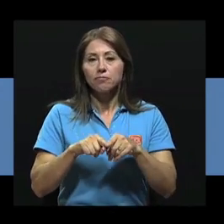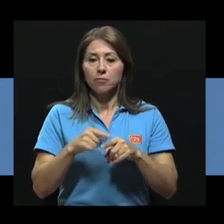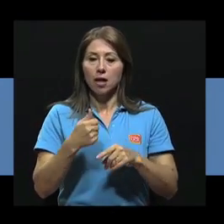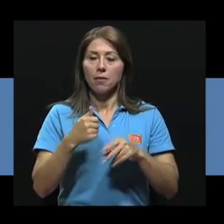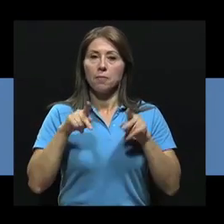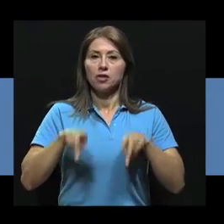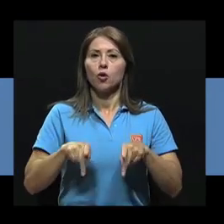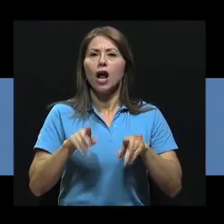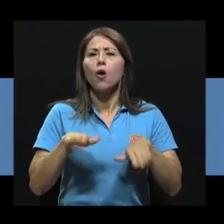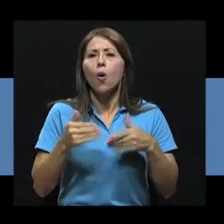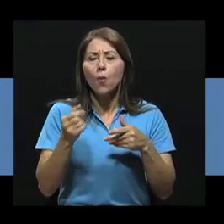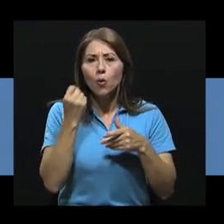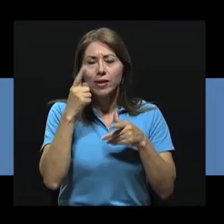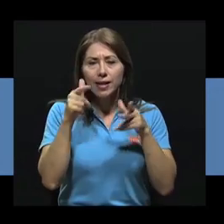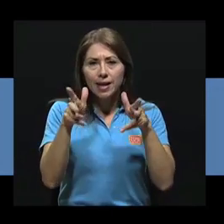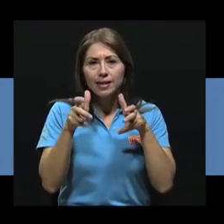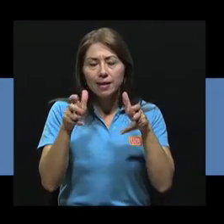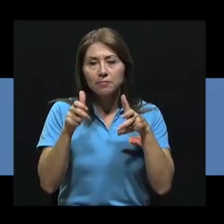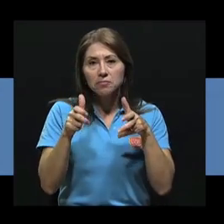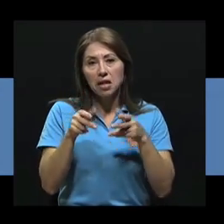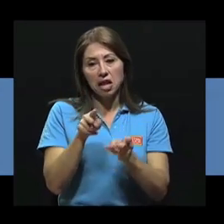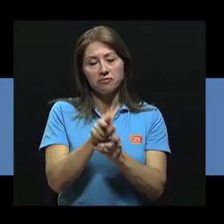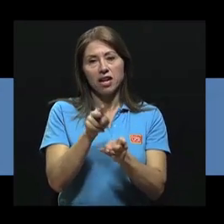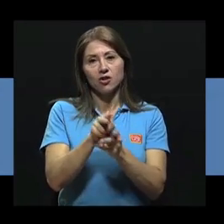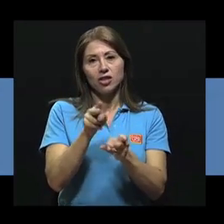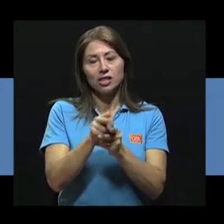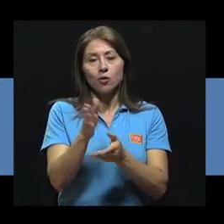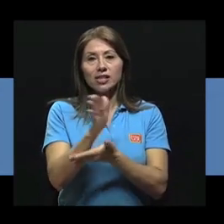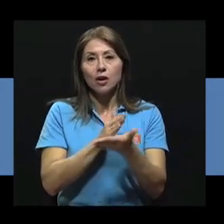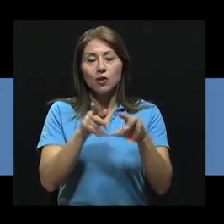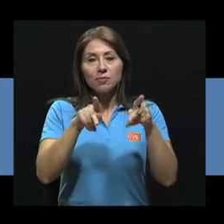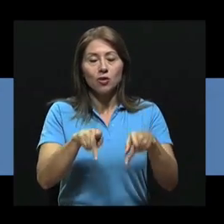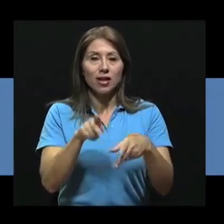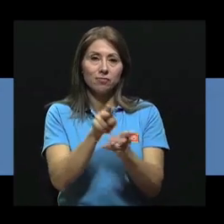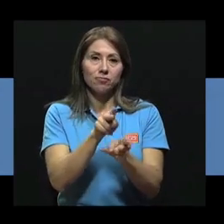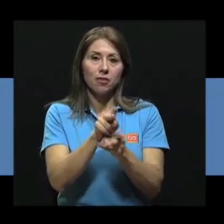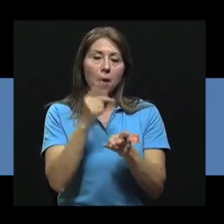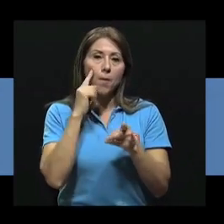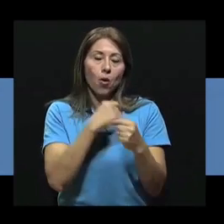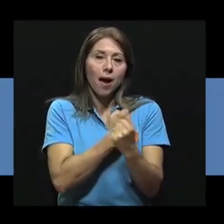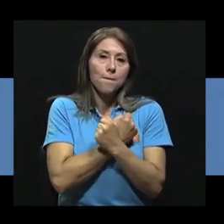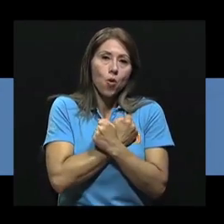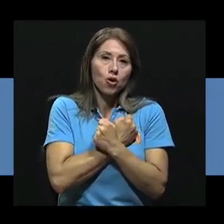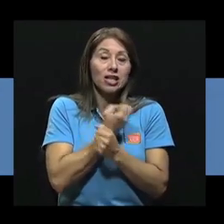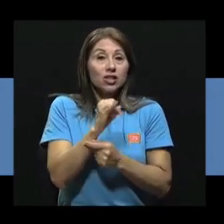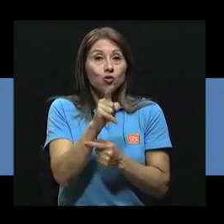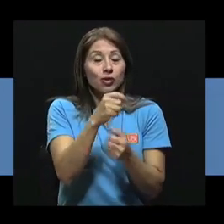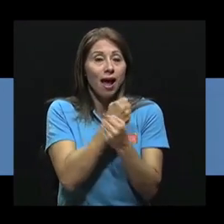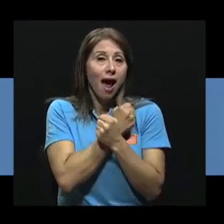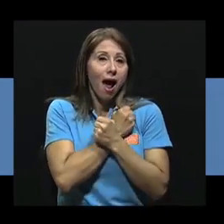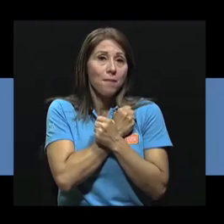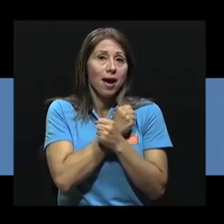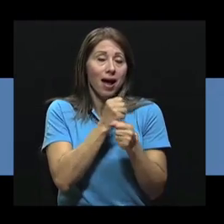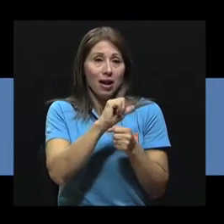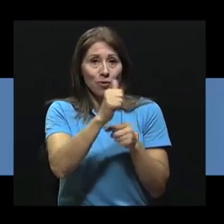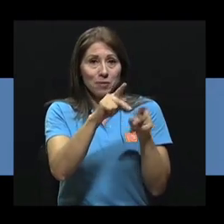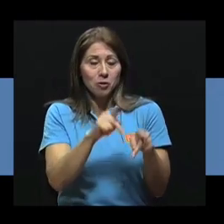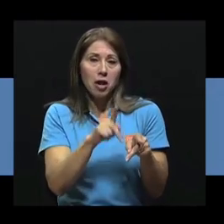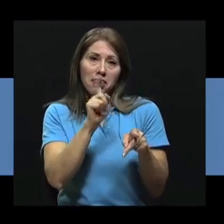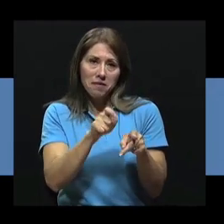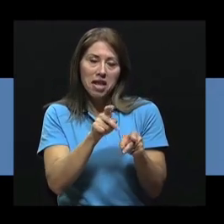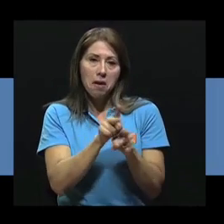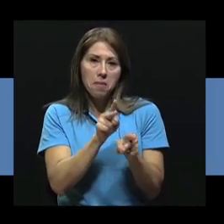de la persona, las relaciones sexuales, algunos lo hacen por amor, entonces eso, si usted ama a su pareja, debería ser, pero yo creo